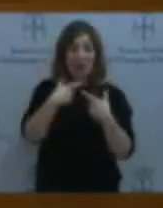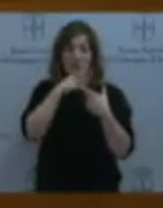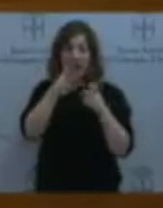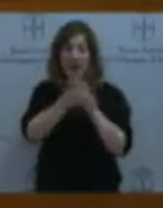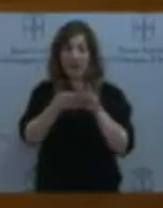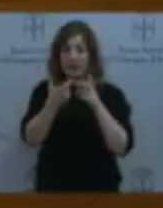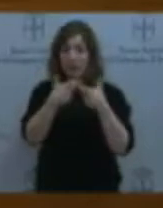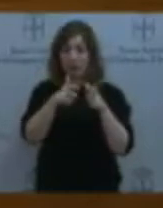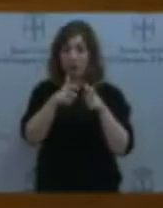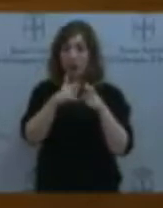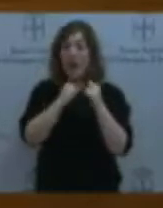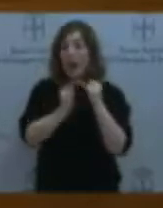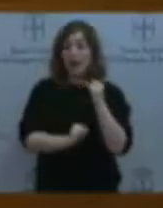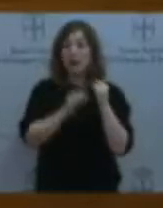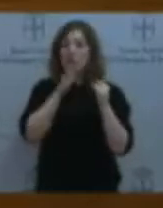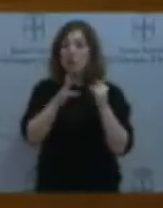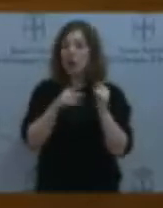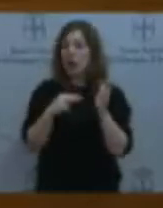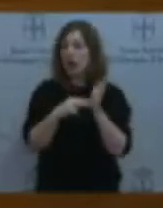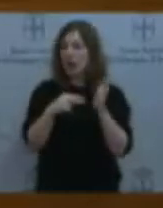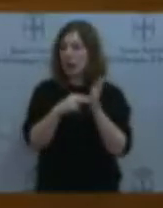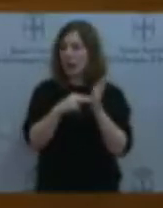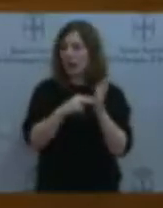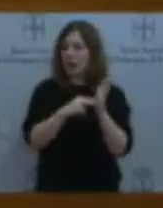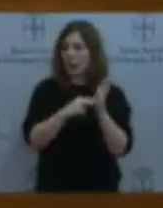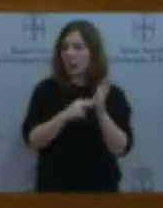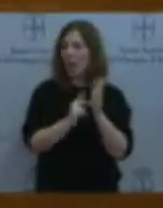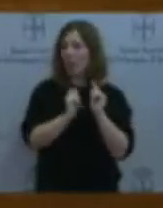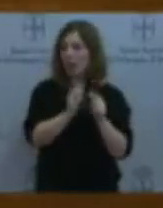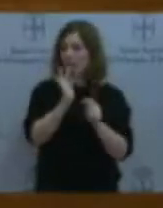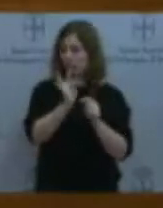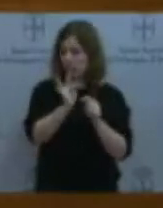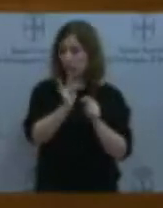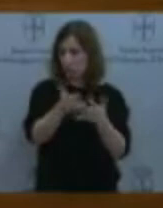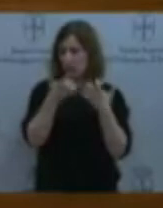porque las puertas giratorias han engrasado los beneficios de un sector